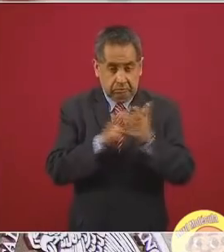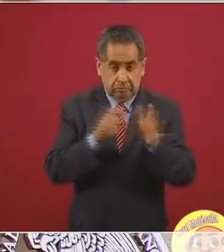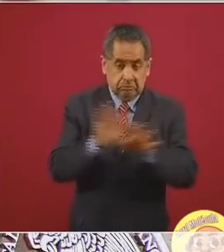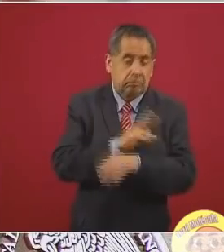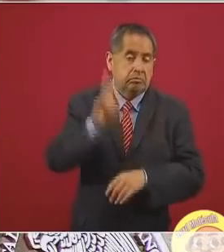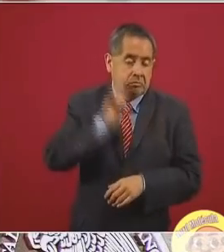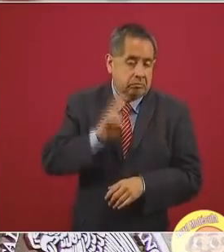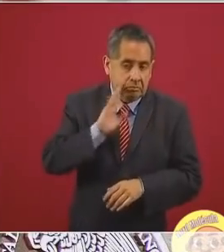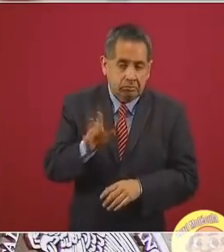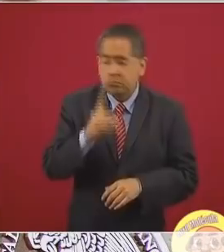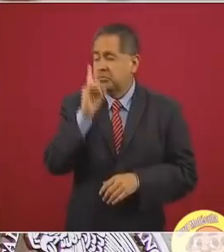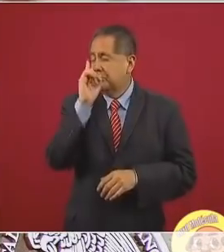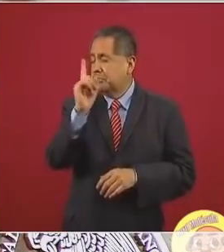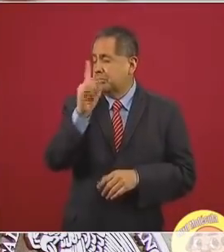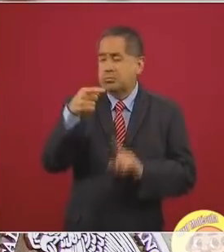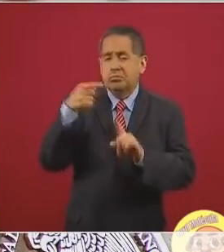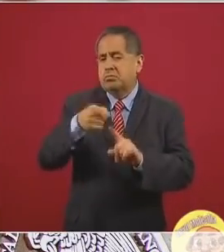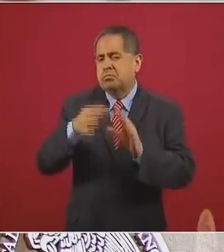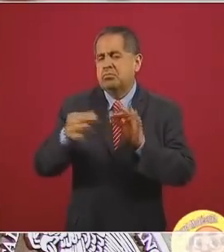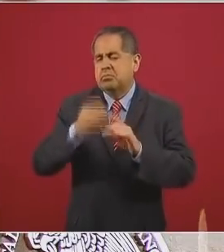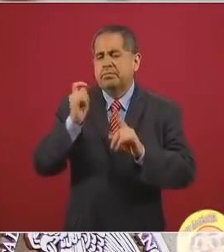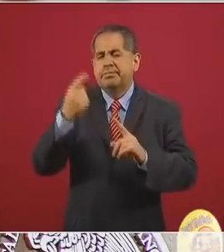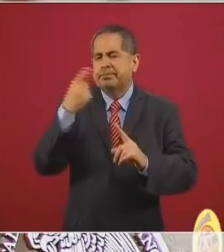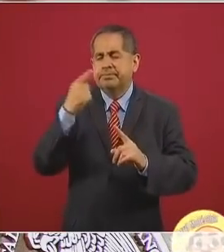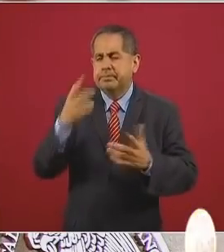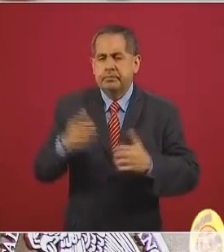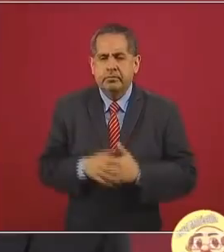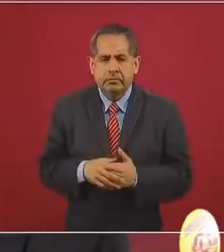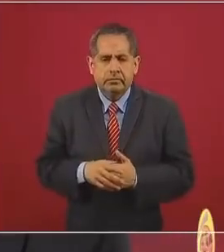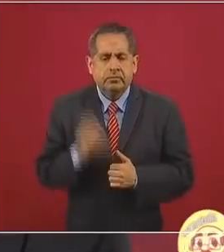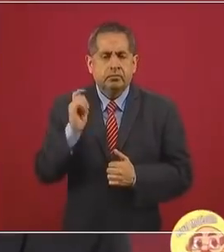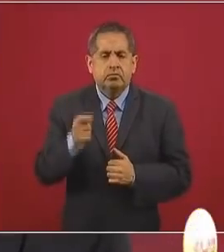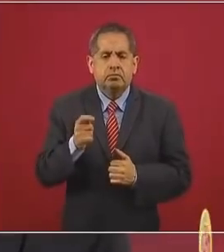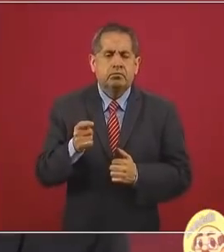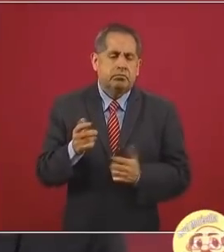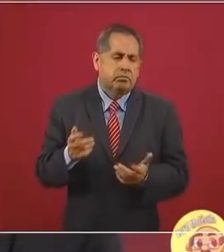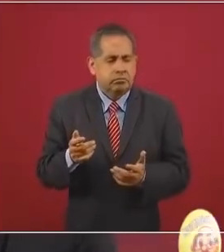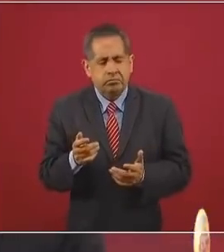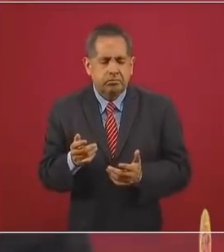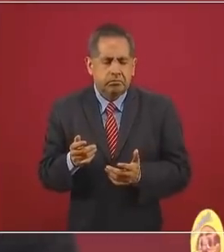reforma constitucional, sobre todo para dejar